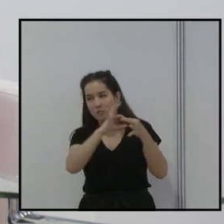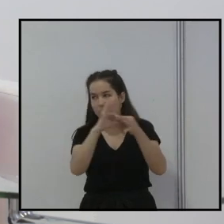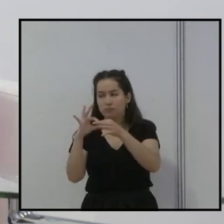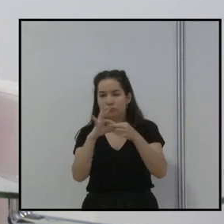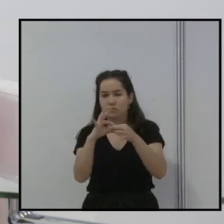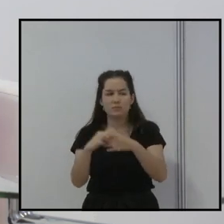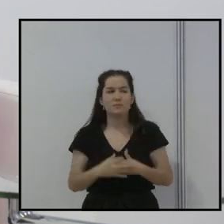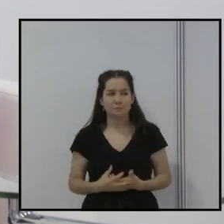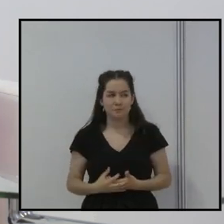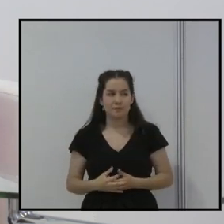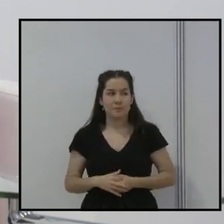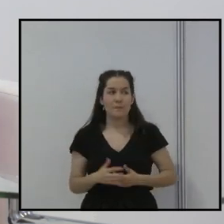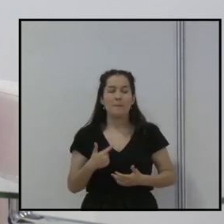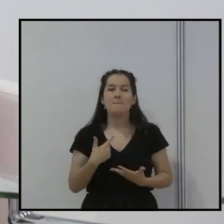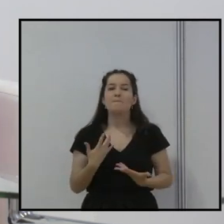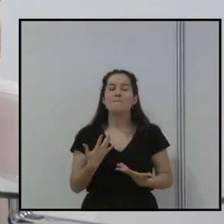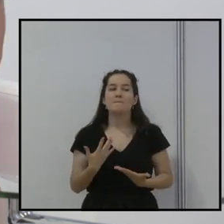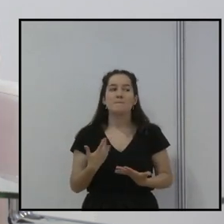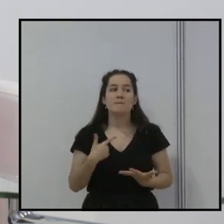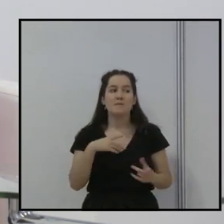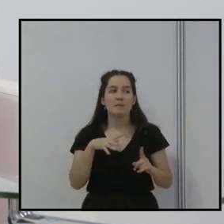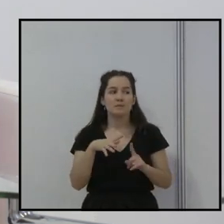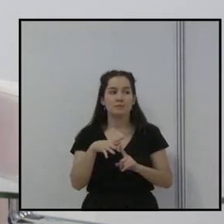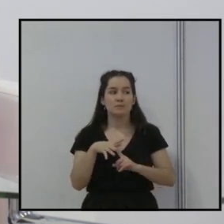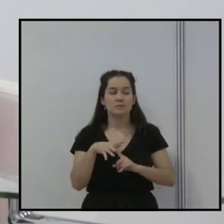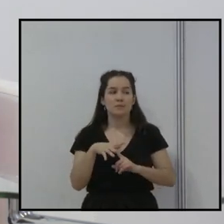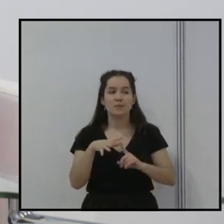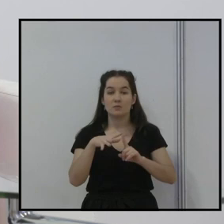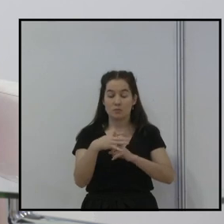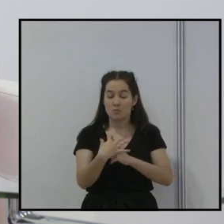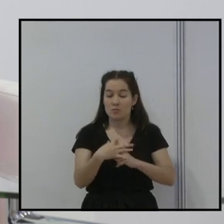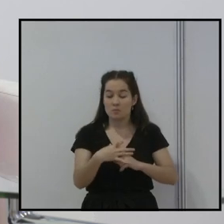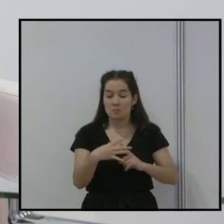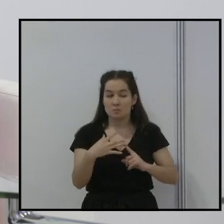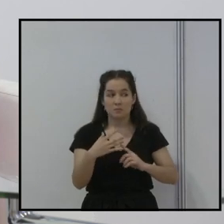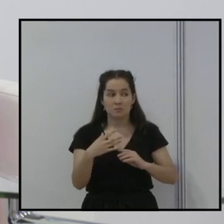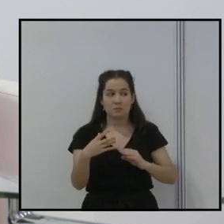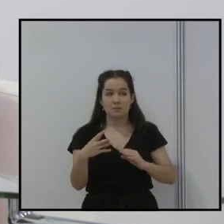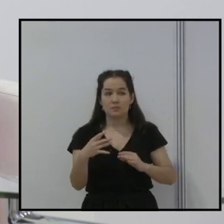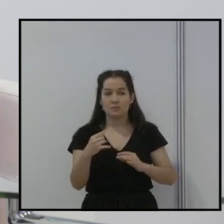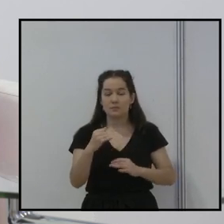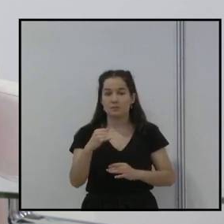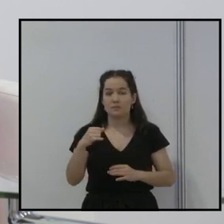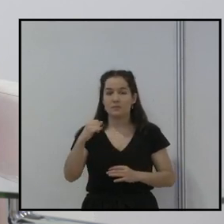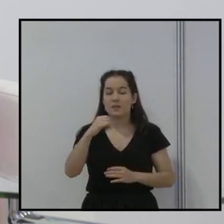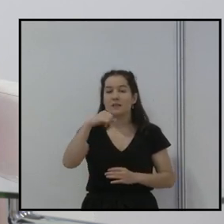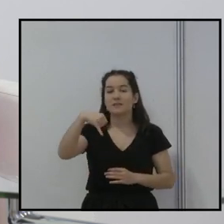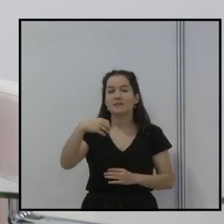me encanta que es un caso con el que termino, ¿no? Una de las que es Janet Frame. Entonces, Janet